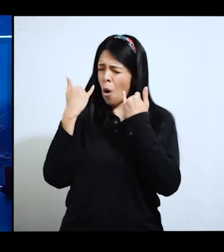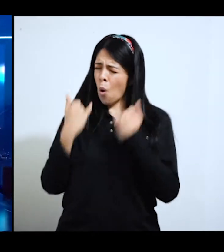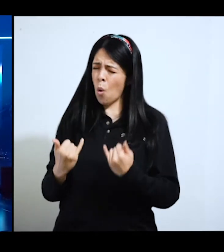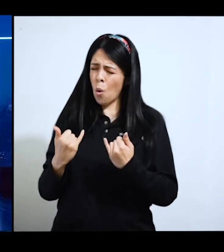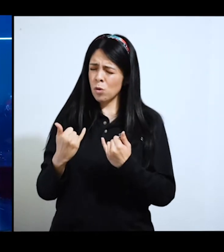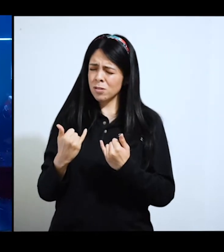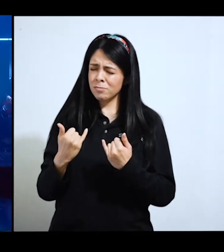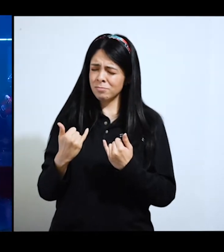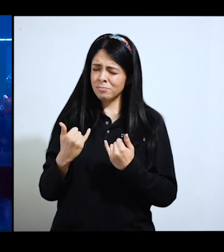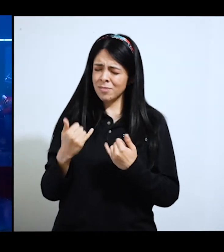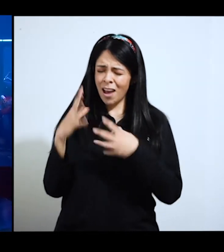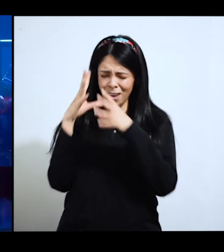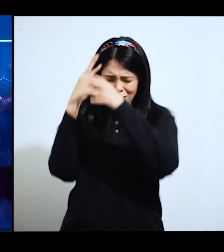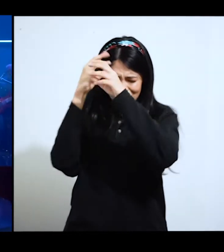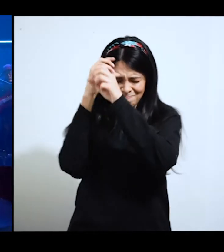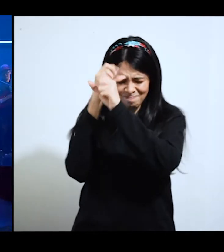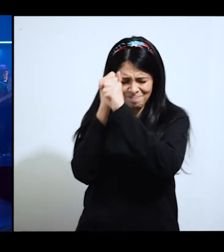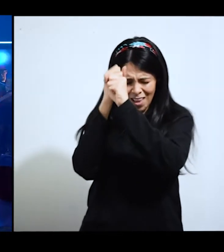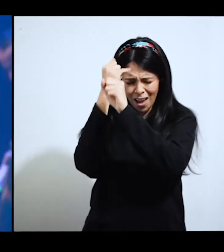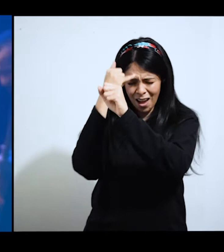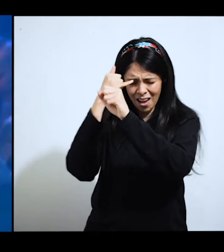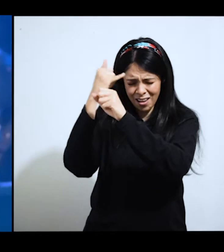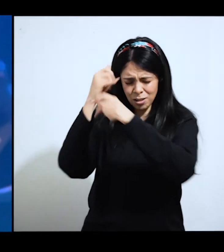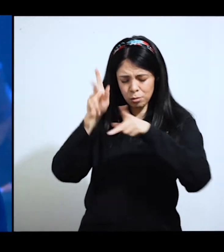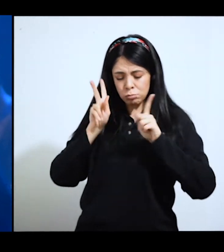De que a tus pies, Señor, descansamos,